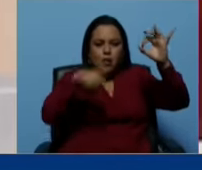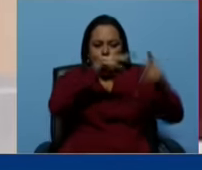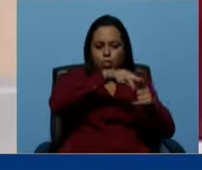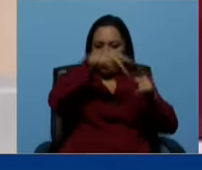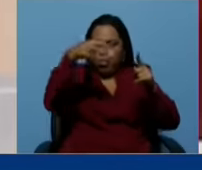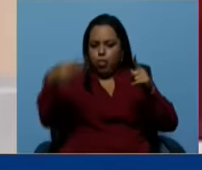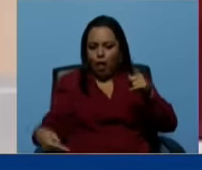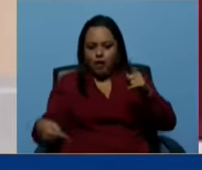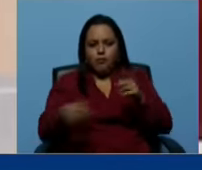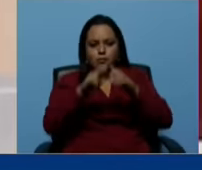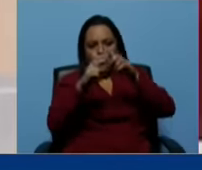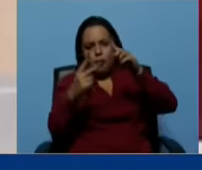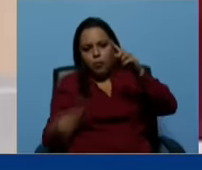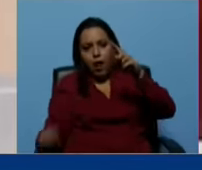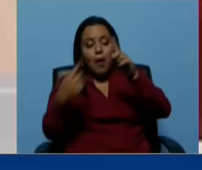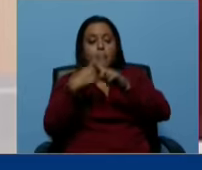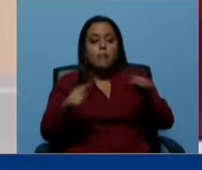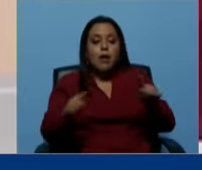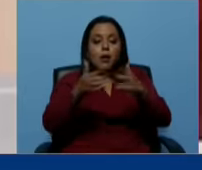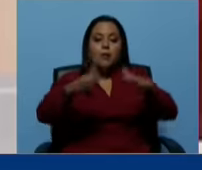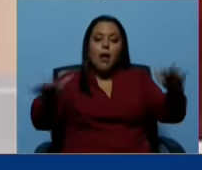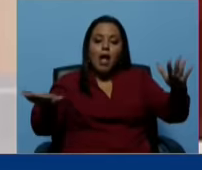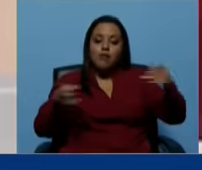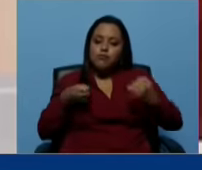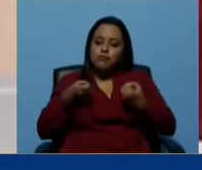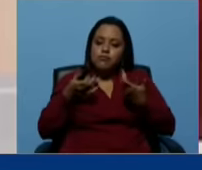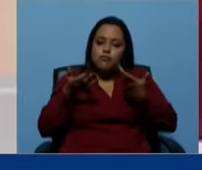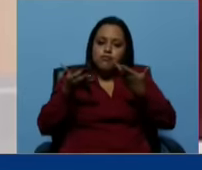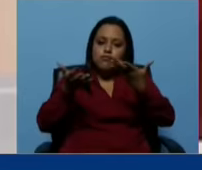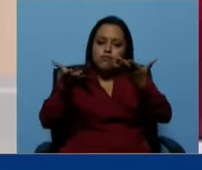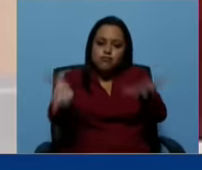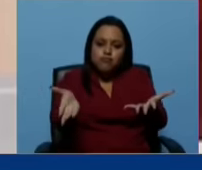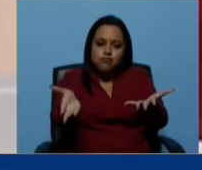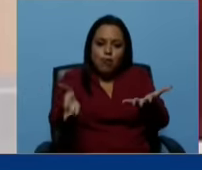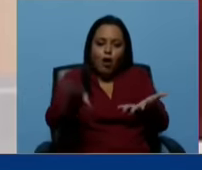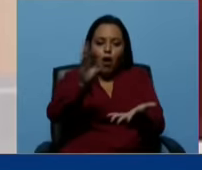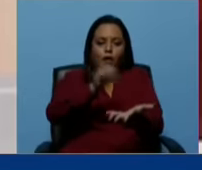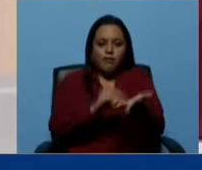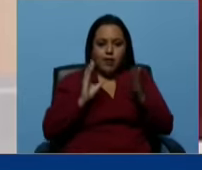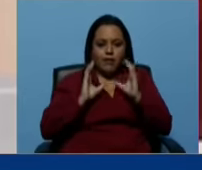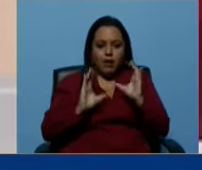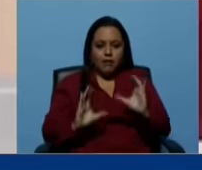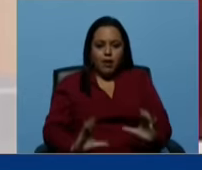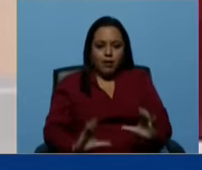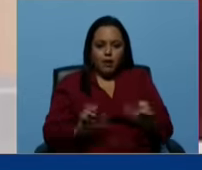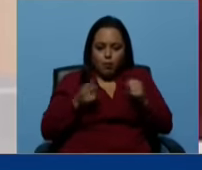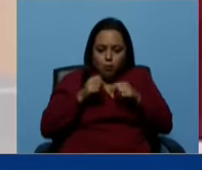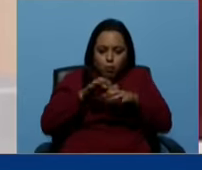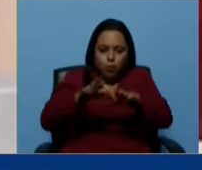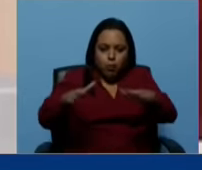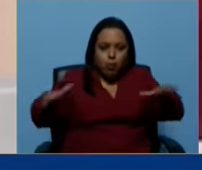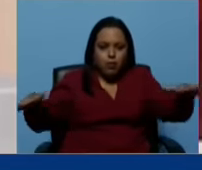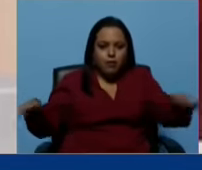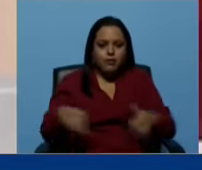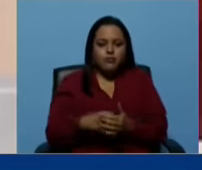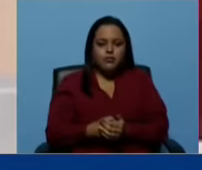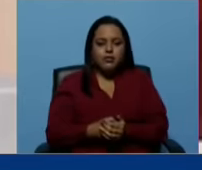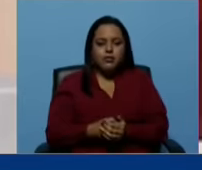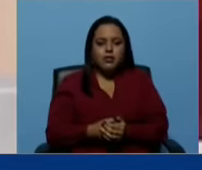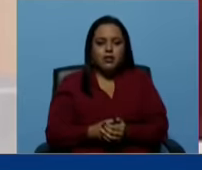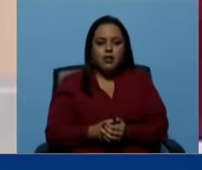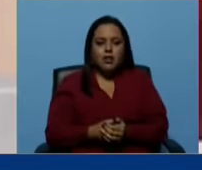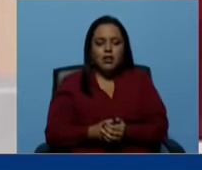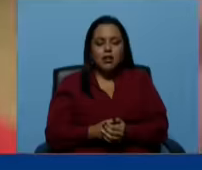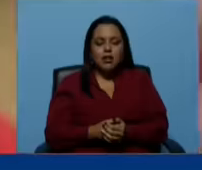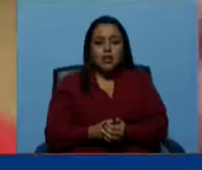Pero la diosa mar lo entregó, lo lanzó a las costas de allá de Lechería